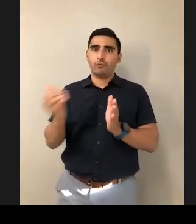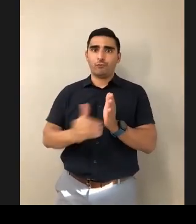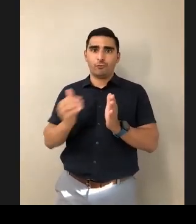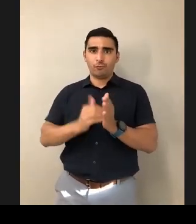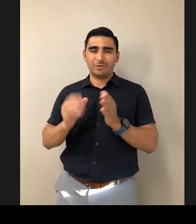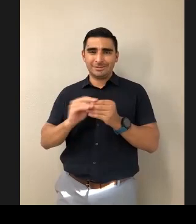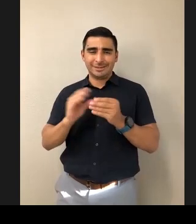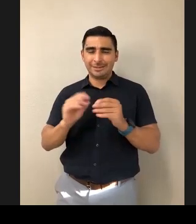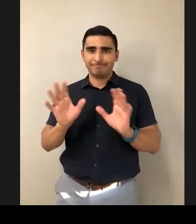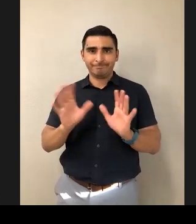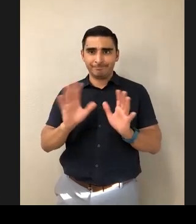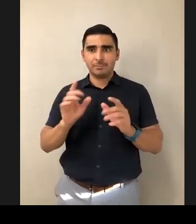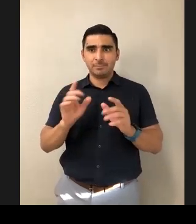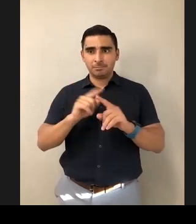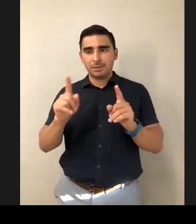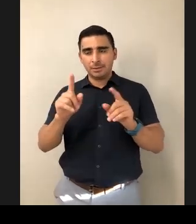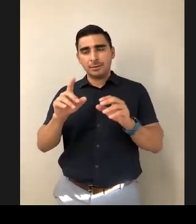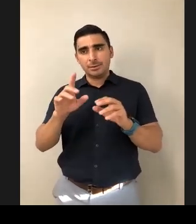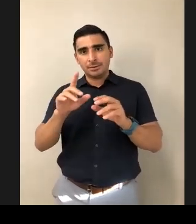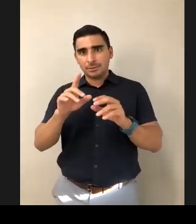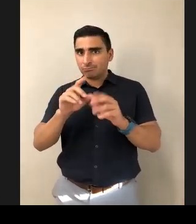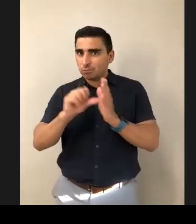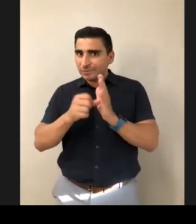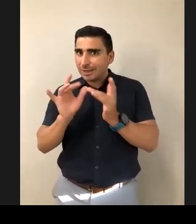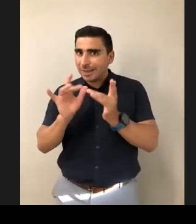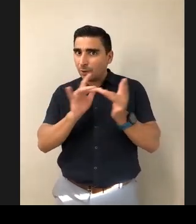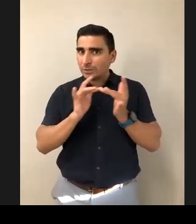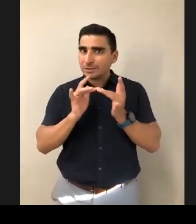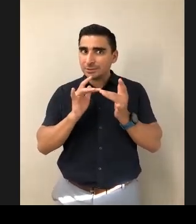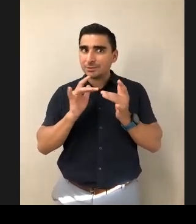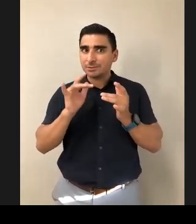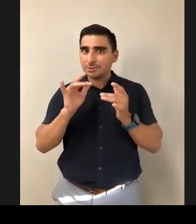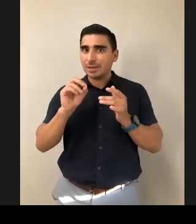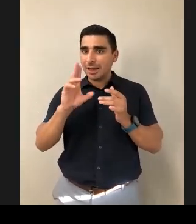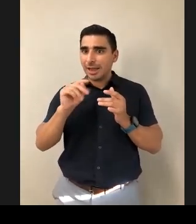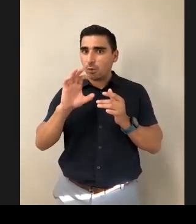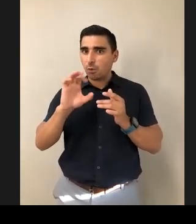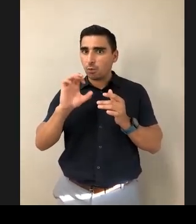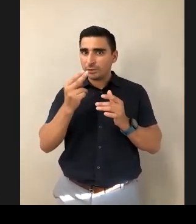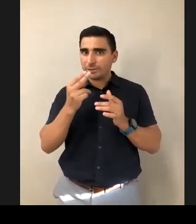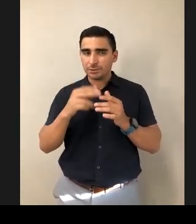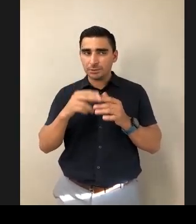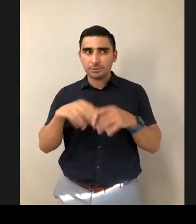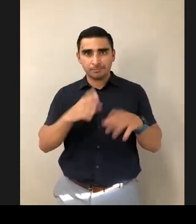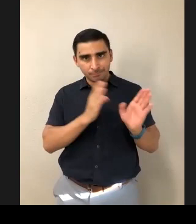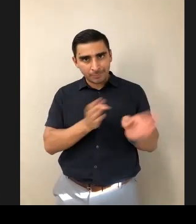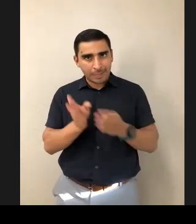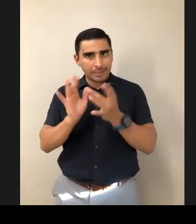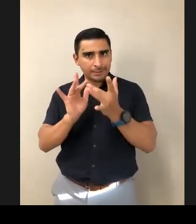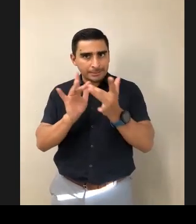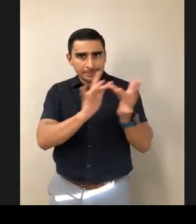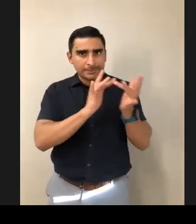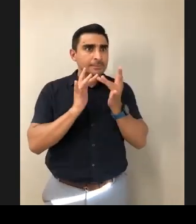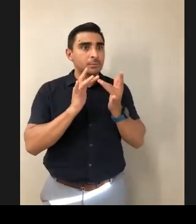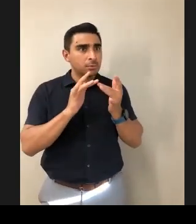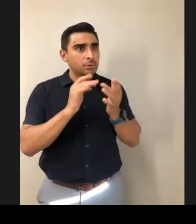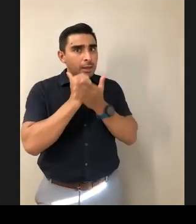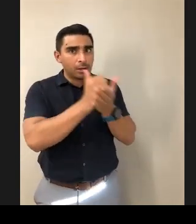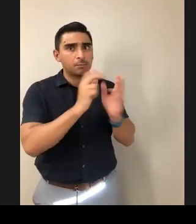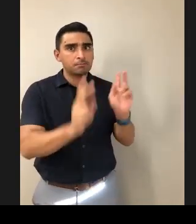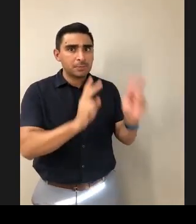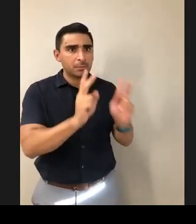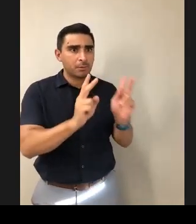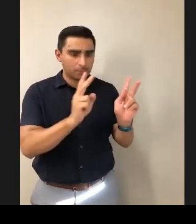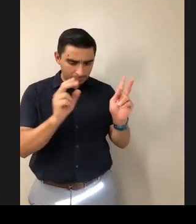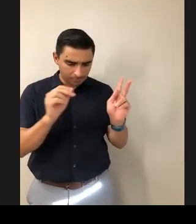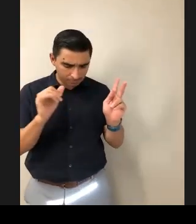principio y sobre acercarnos a la comunidad. Pero tenemos que tener un plan claro para